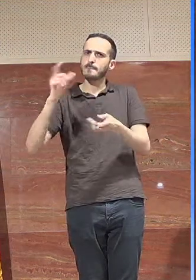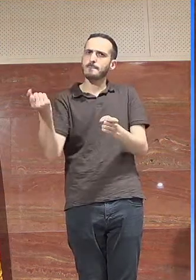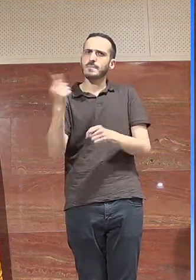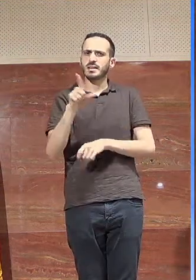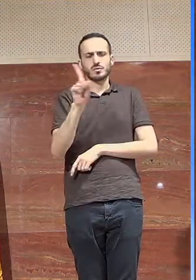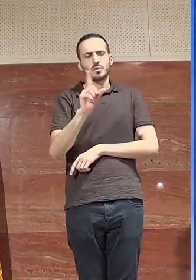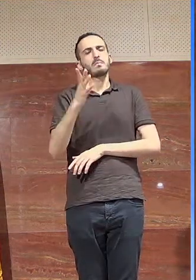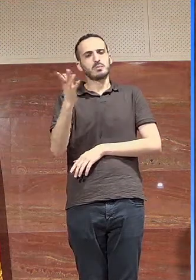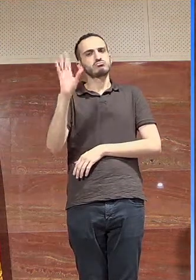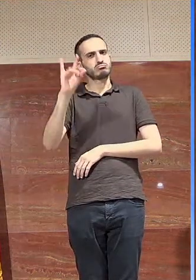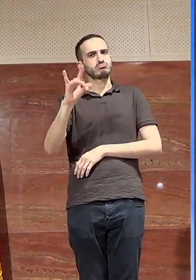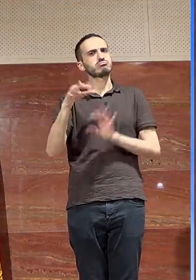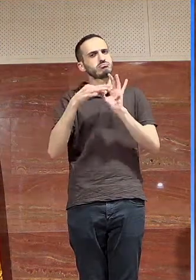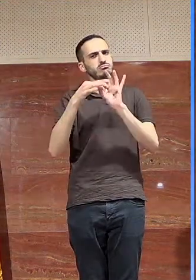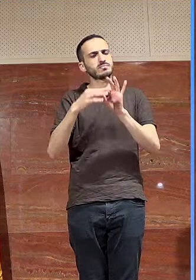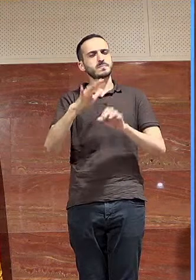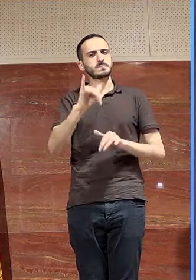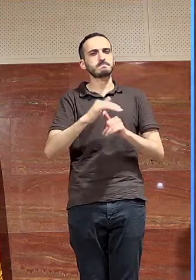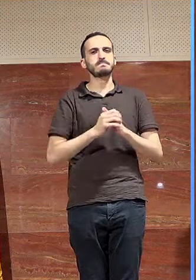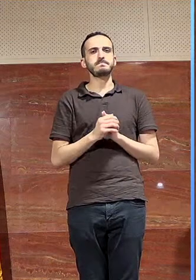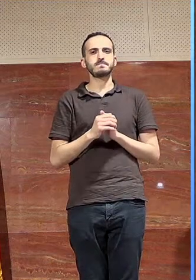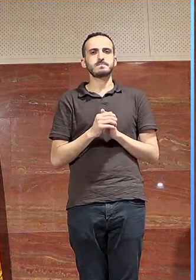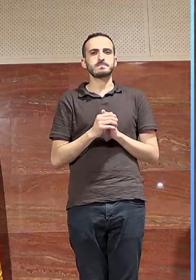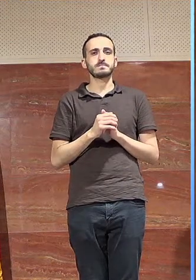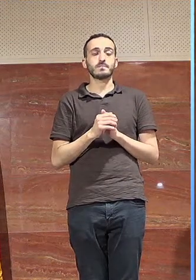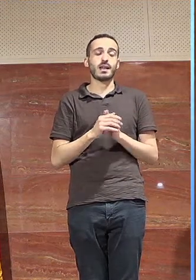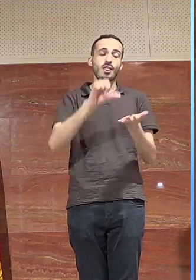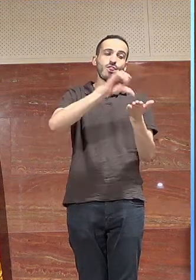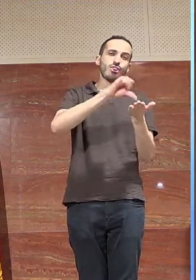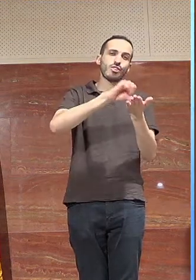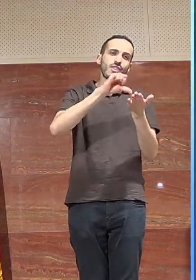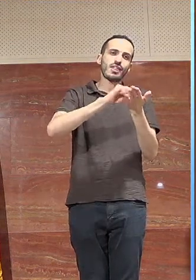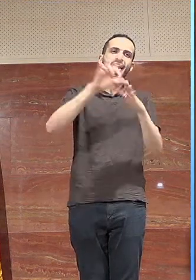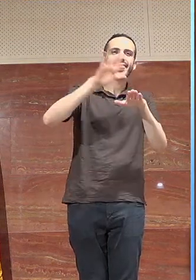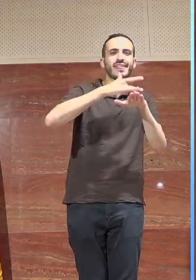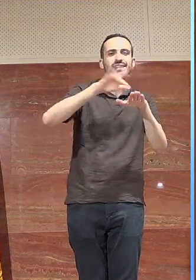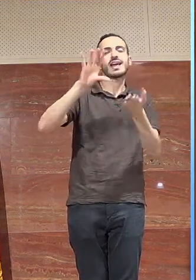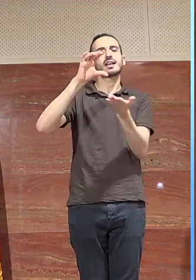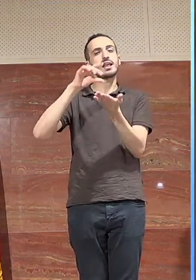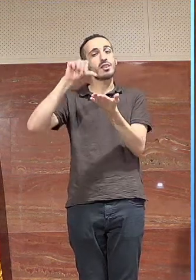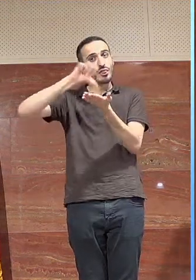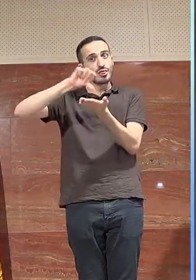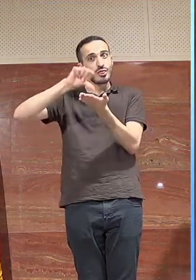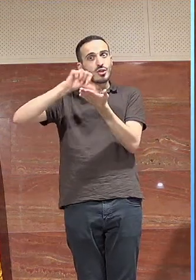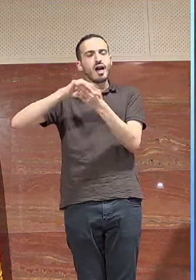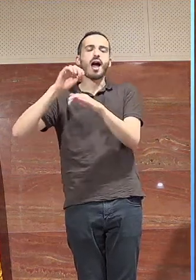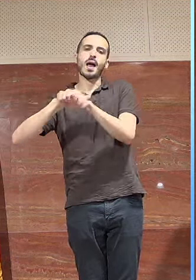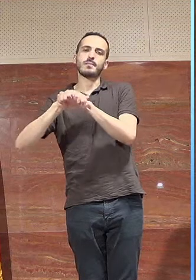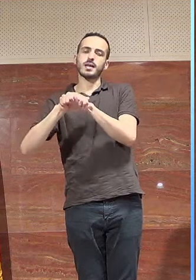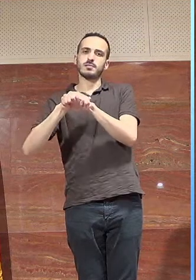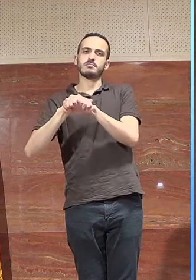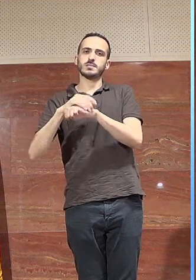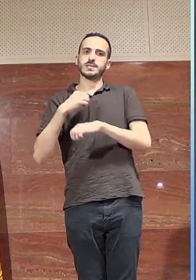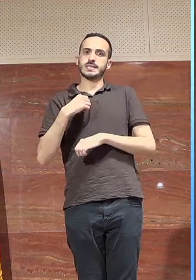¿no? Entre ciudad digital y ciudad amigable, ¿dónde vamos? Pues bueno, pues si yo